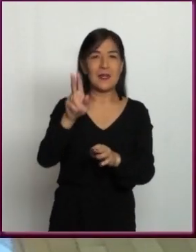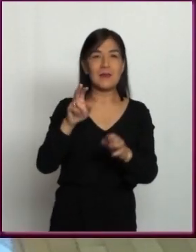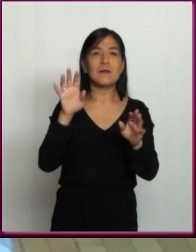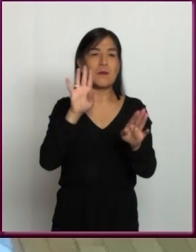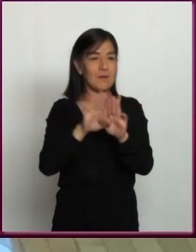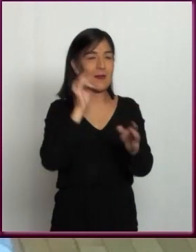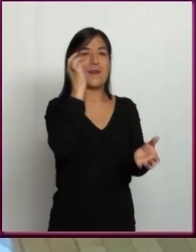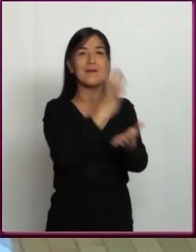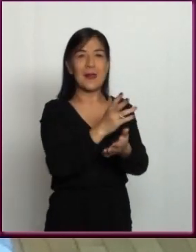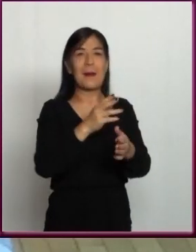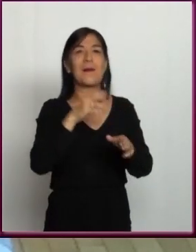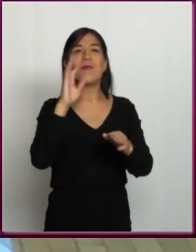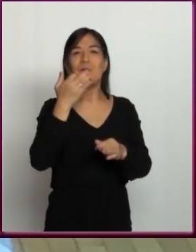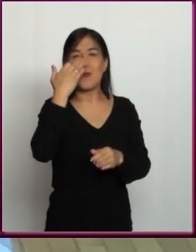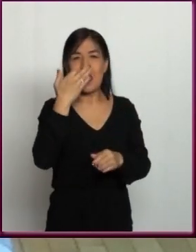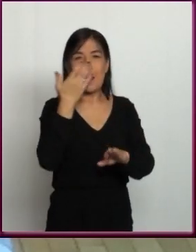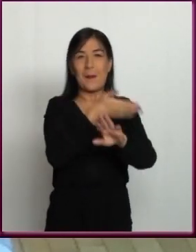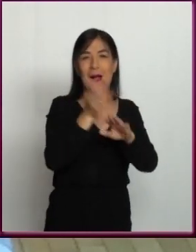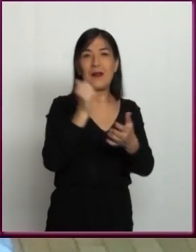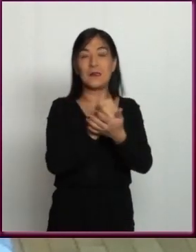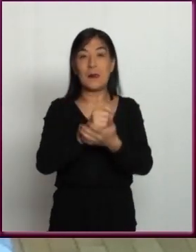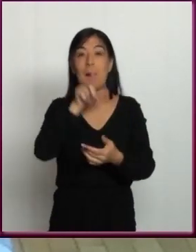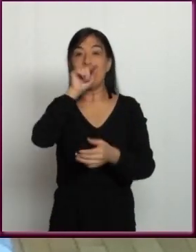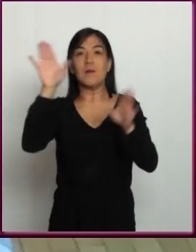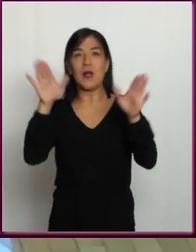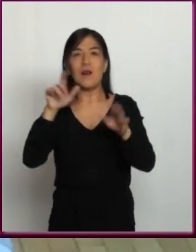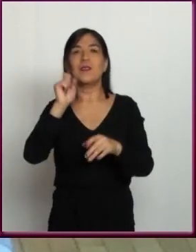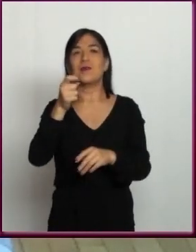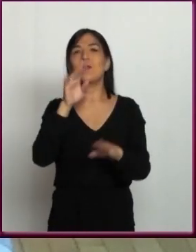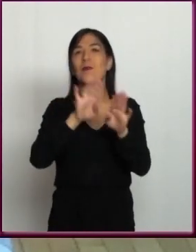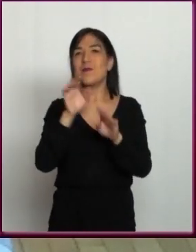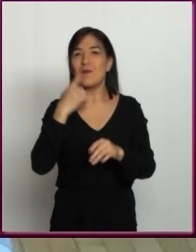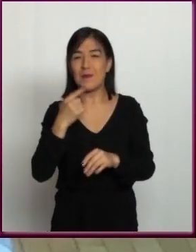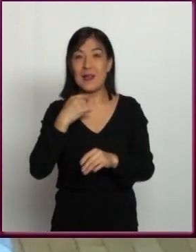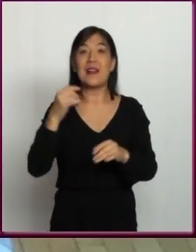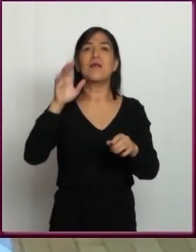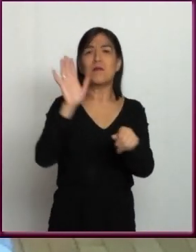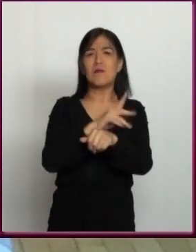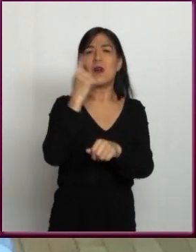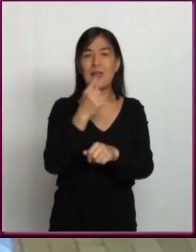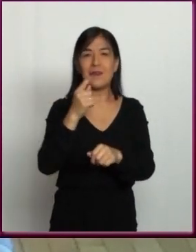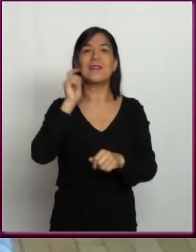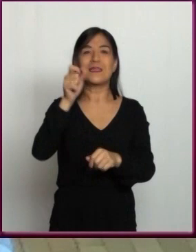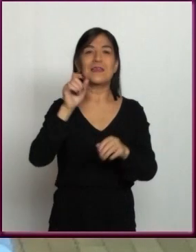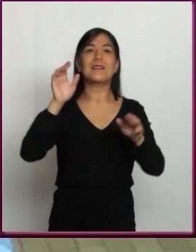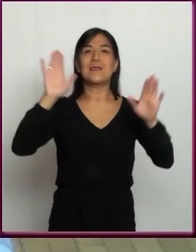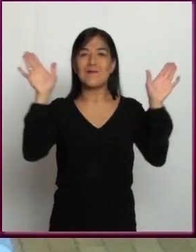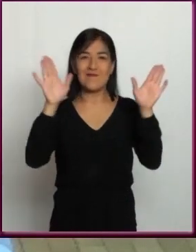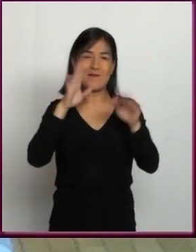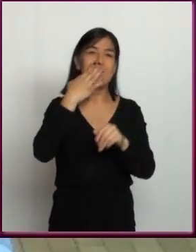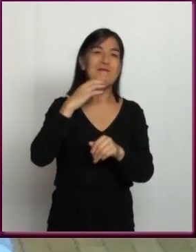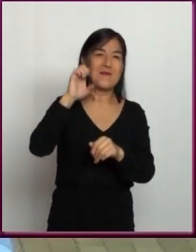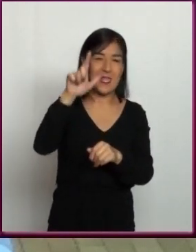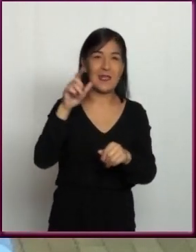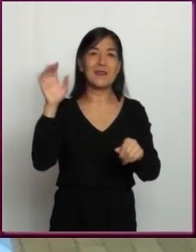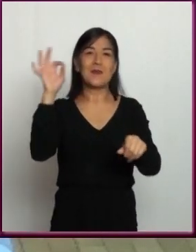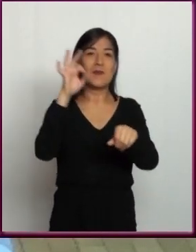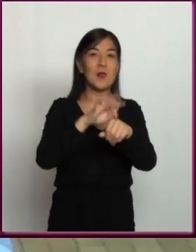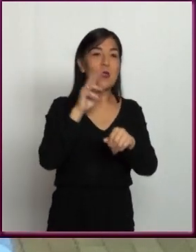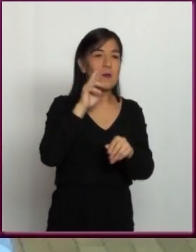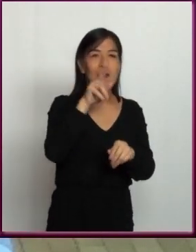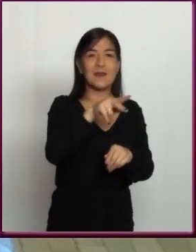o azules, los pájaros a las flores rojas. Y es porque las abejas tienen sensores que les indican qué flor está